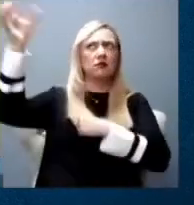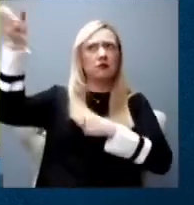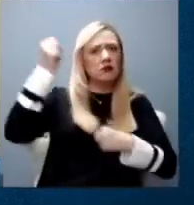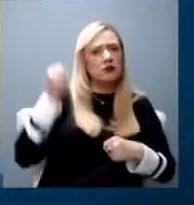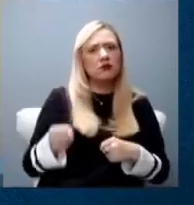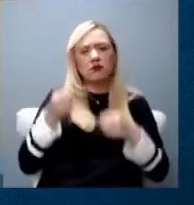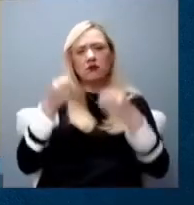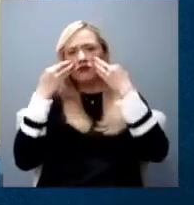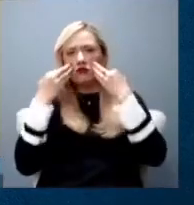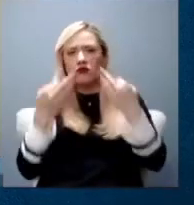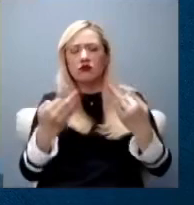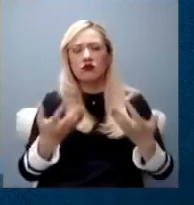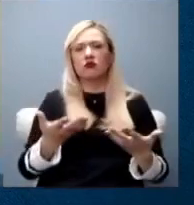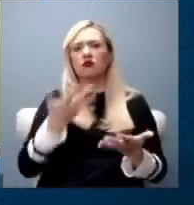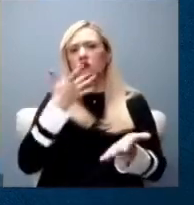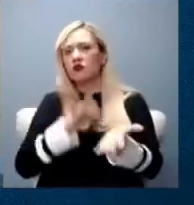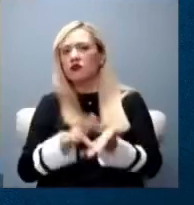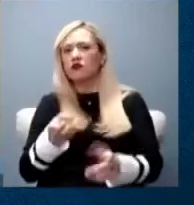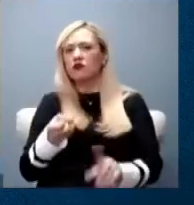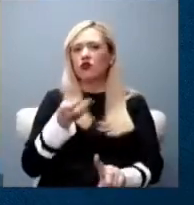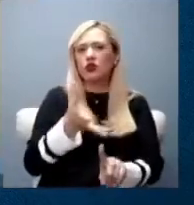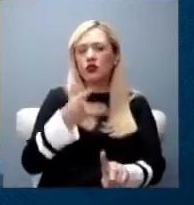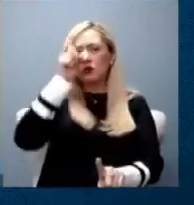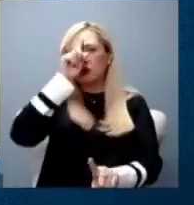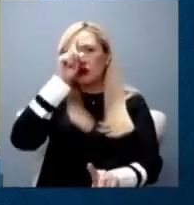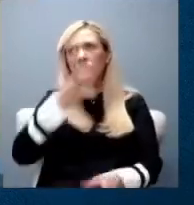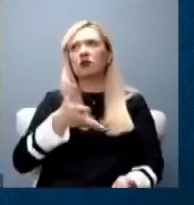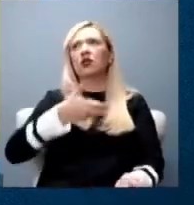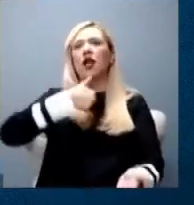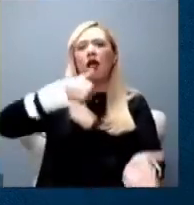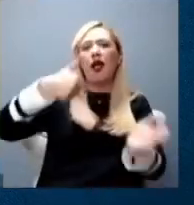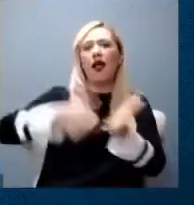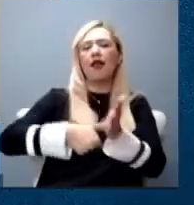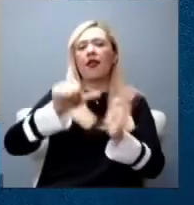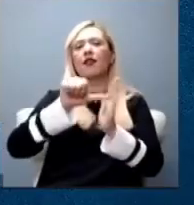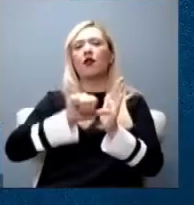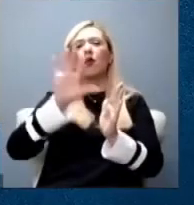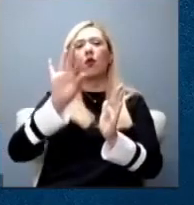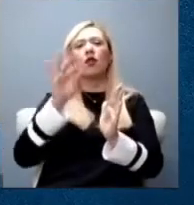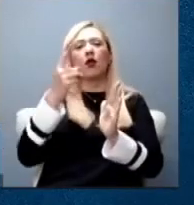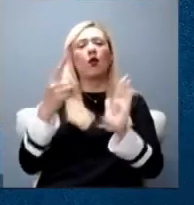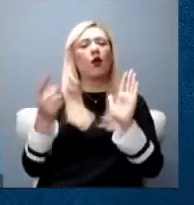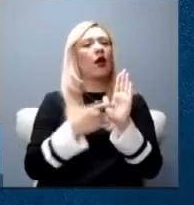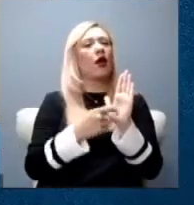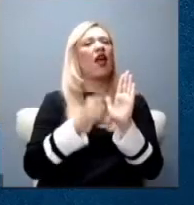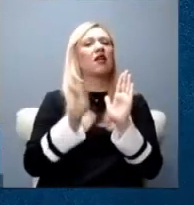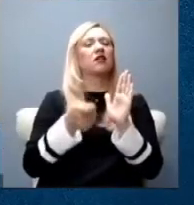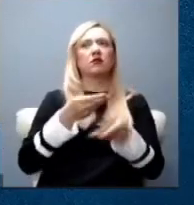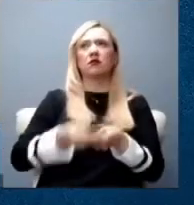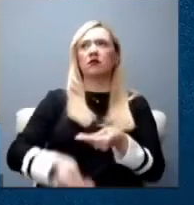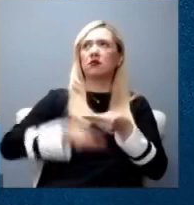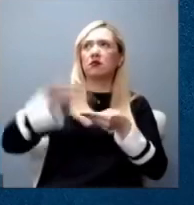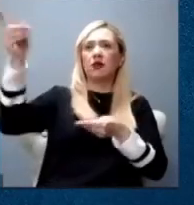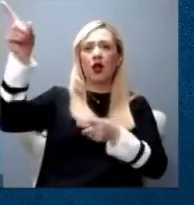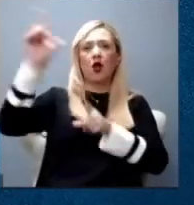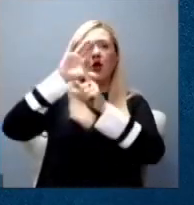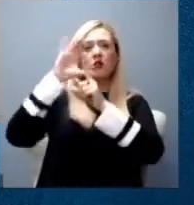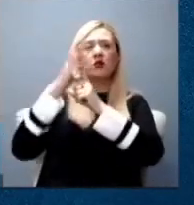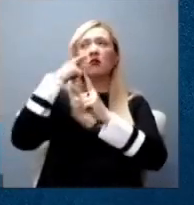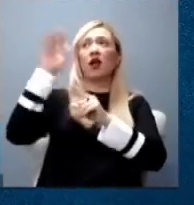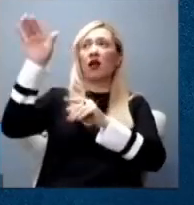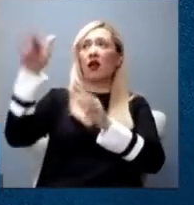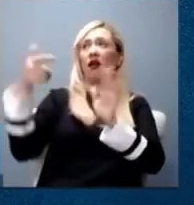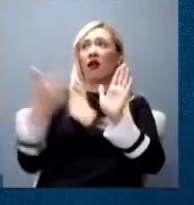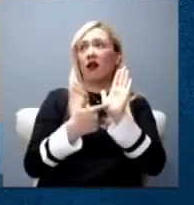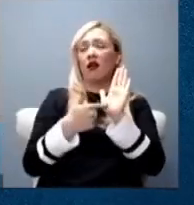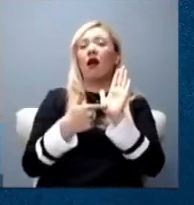de información sobre violaciones a derechos humanos. Está la carta artículo 41, que es una carta que se le envía a la comisión visibilizando una situación para que ésta